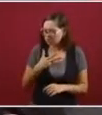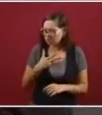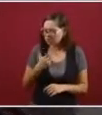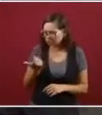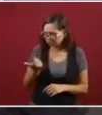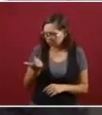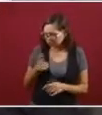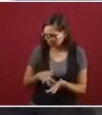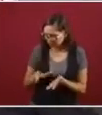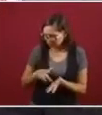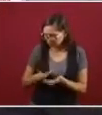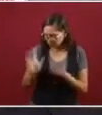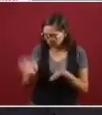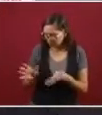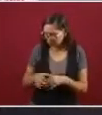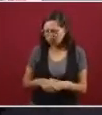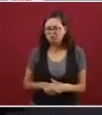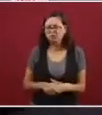el apoyo?